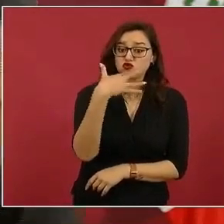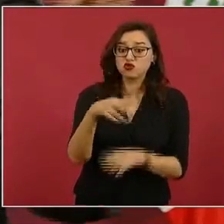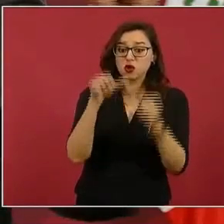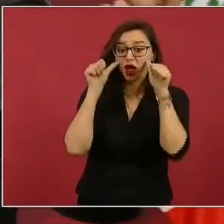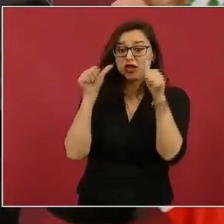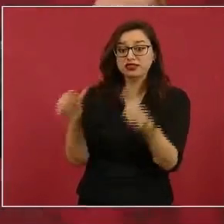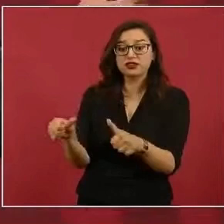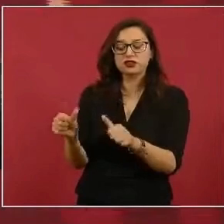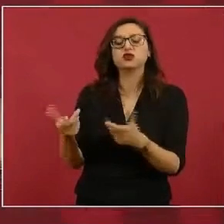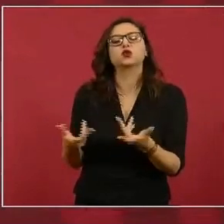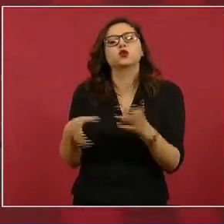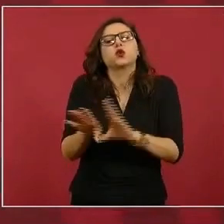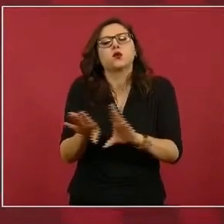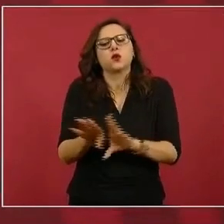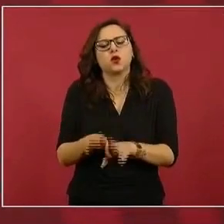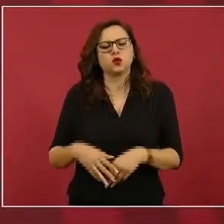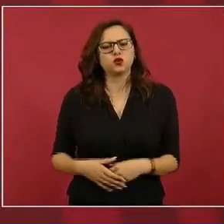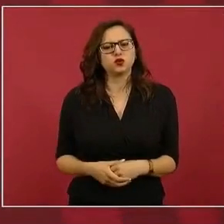¿Qué hubiese pasado?